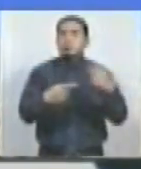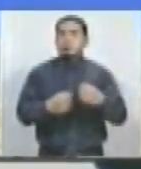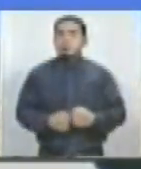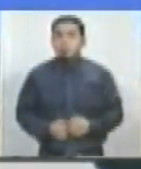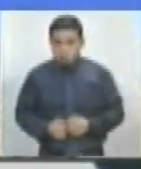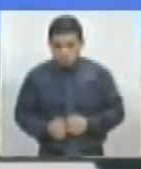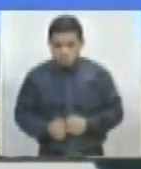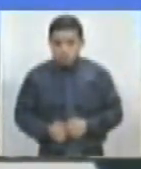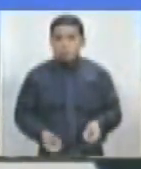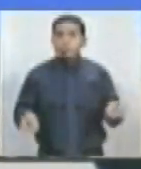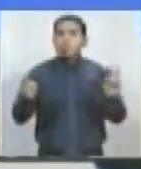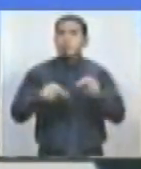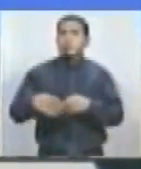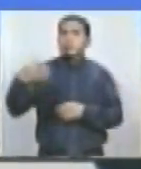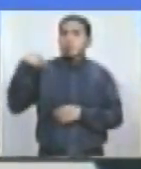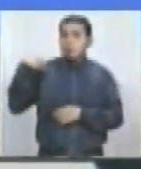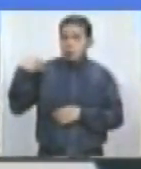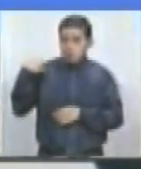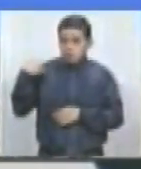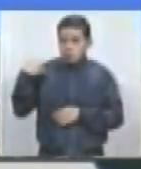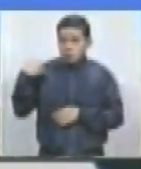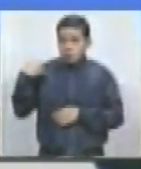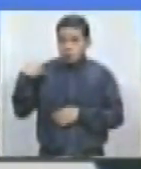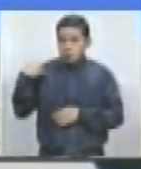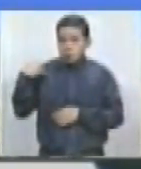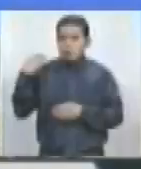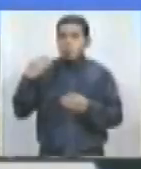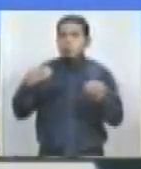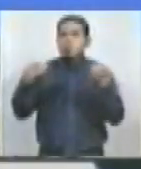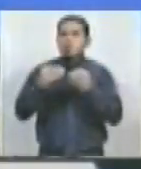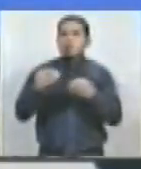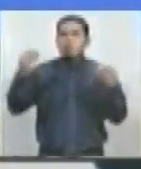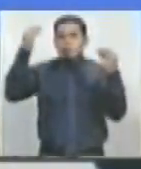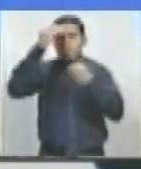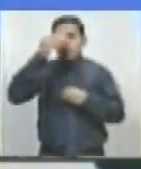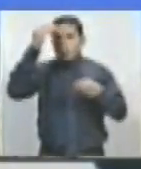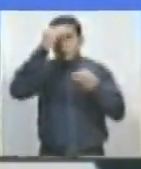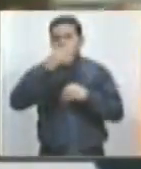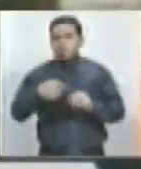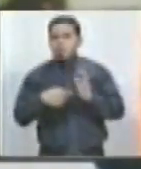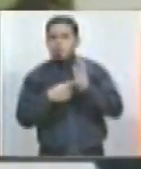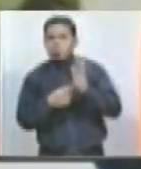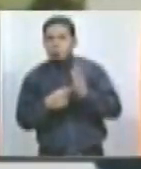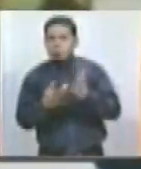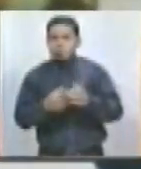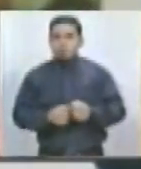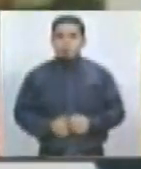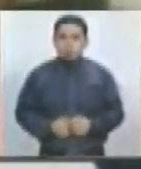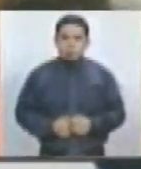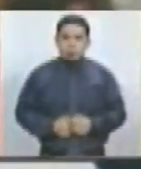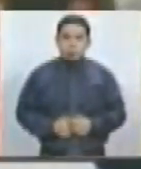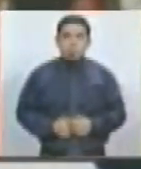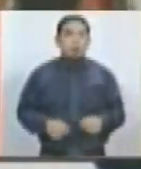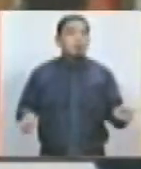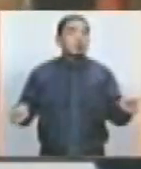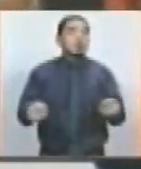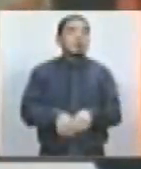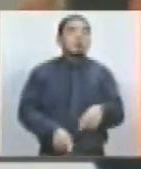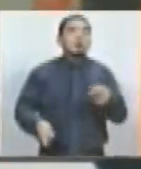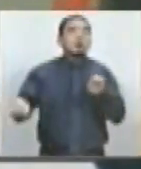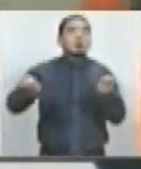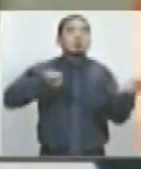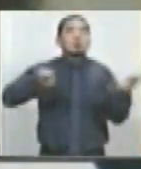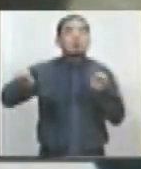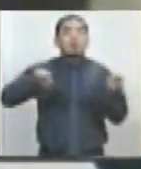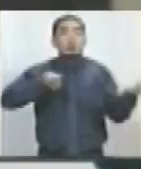También tenemos obviamente el traslado de valores en caso de que así lo requiera. De igual manera se ejecutarán operativos